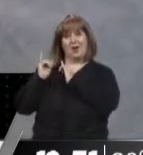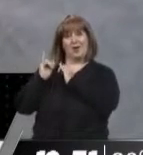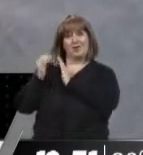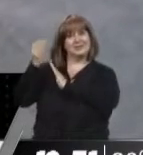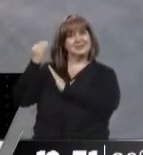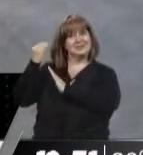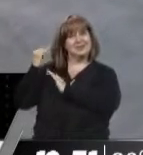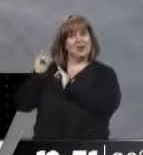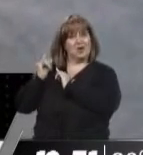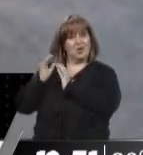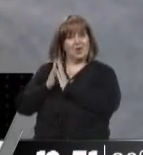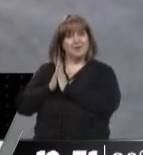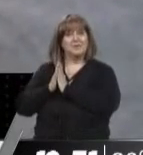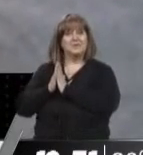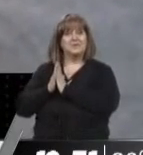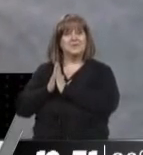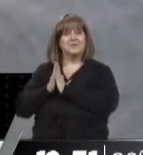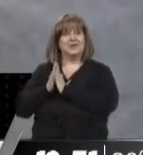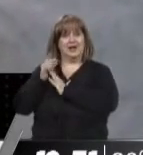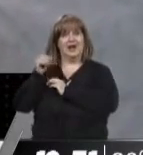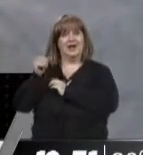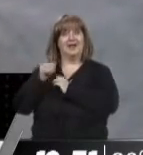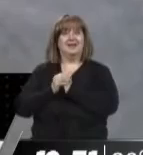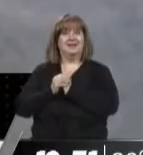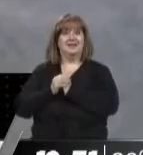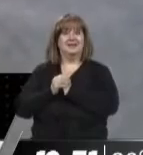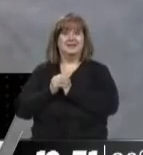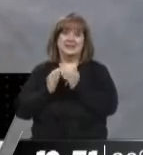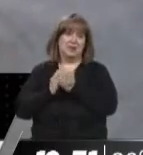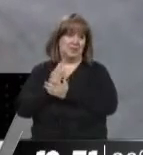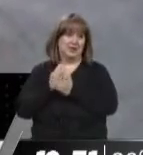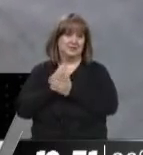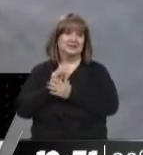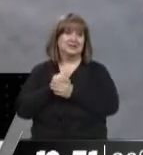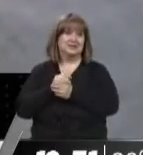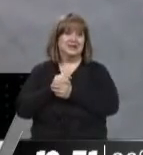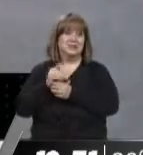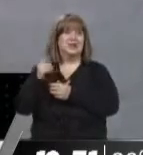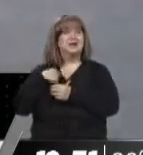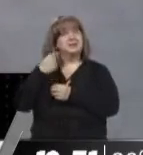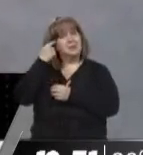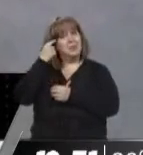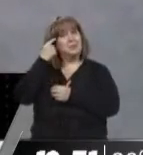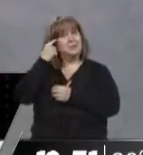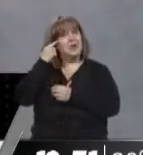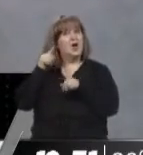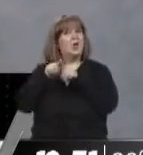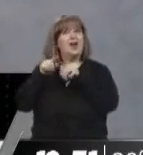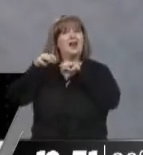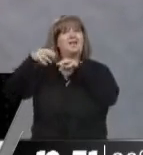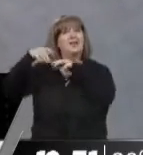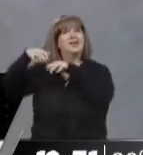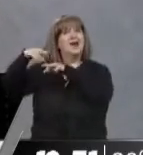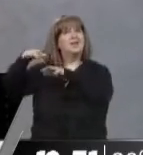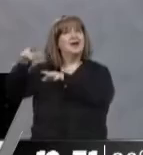como lo llaman el fantasma. Ah. El fantasma. ¿Le decían el fantasma? Sí. Hay